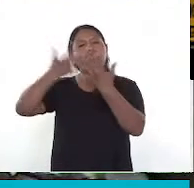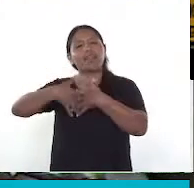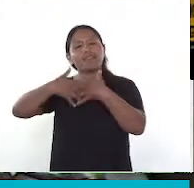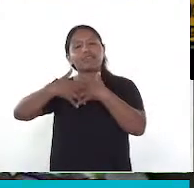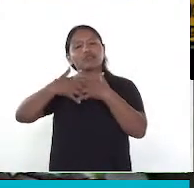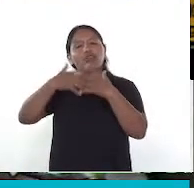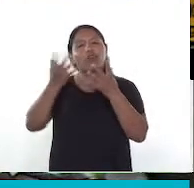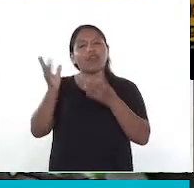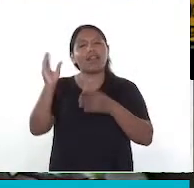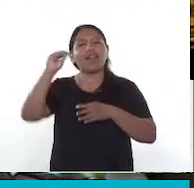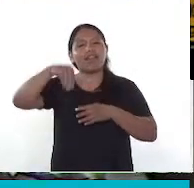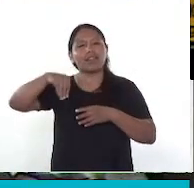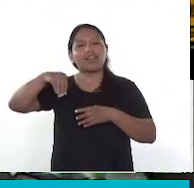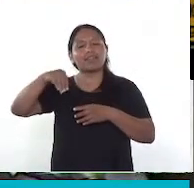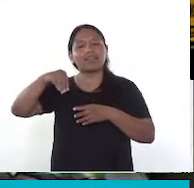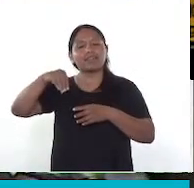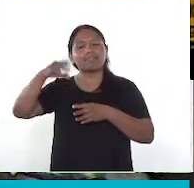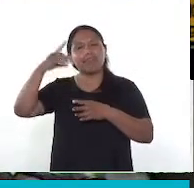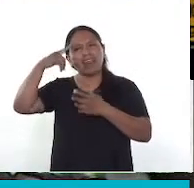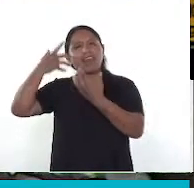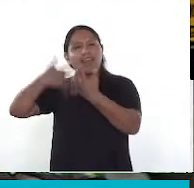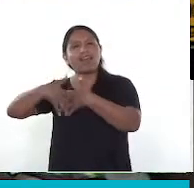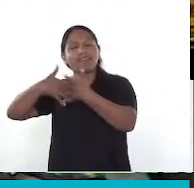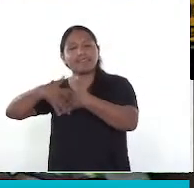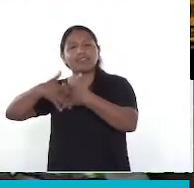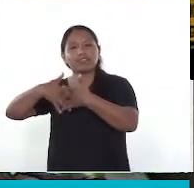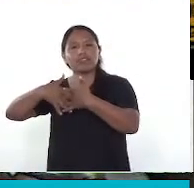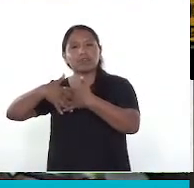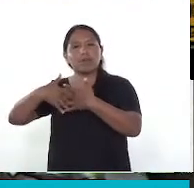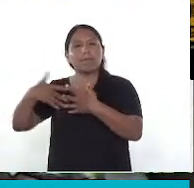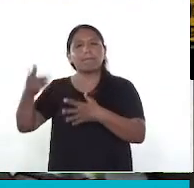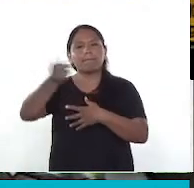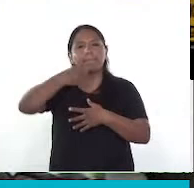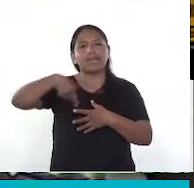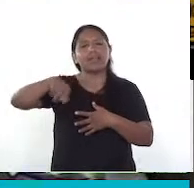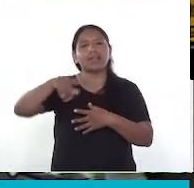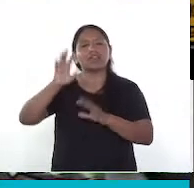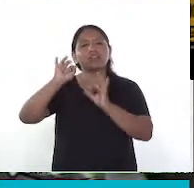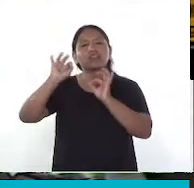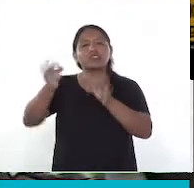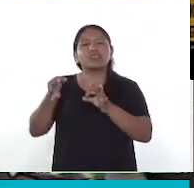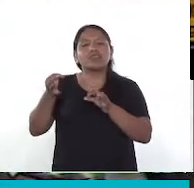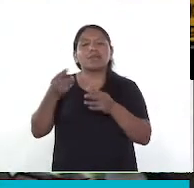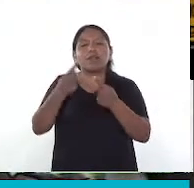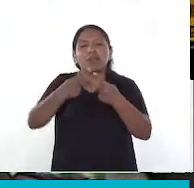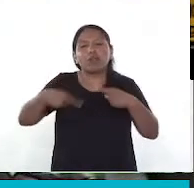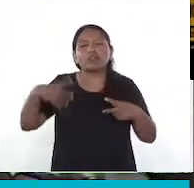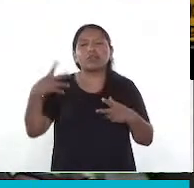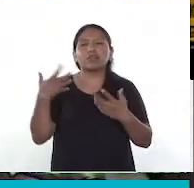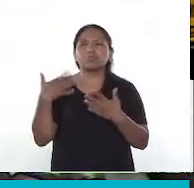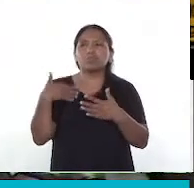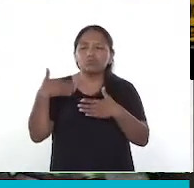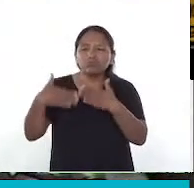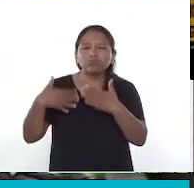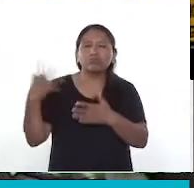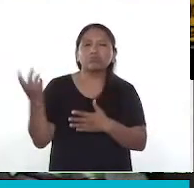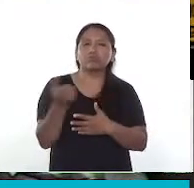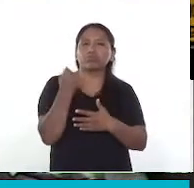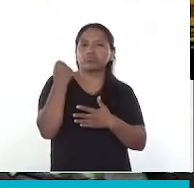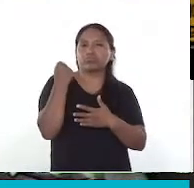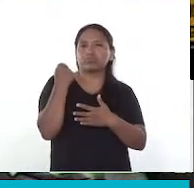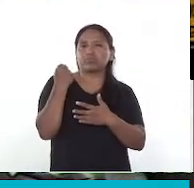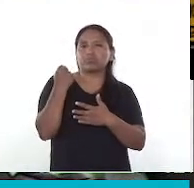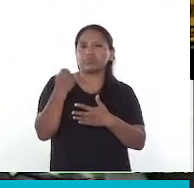la palabra reflexión para que todos sepamos lo que se pudo conseguir después de esa dictadura